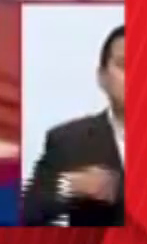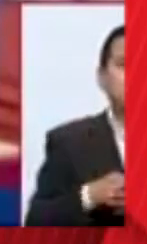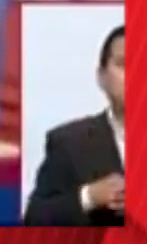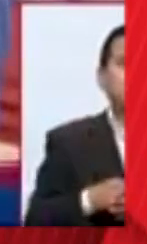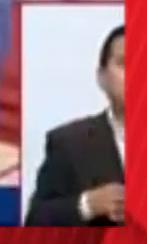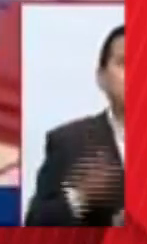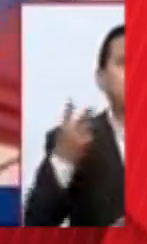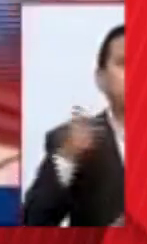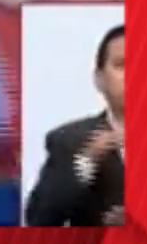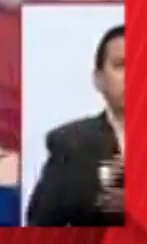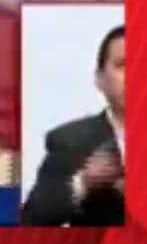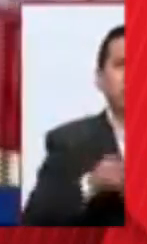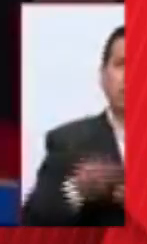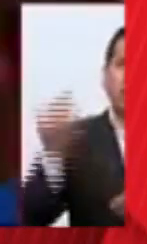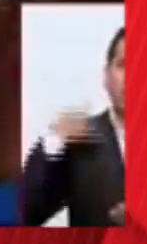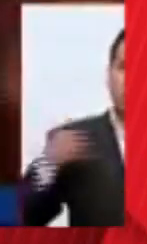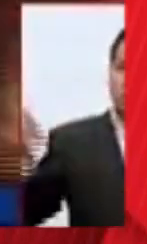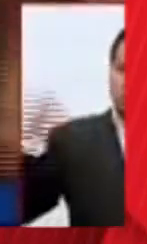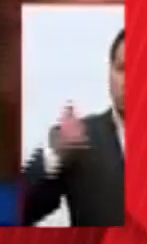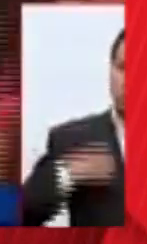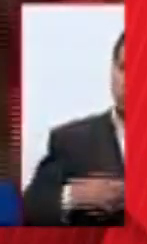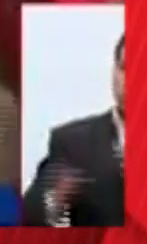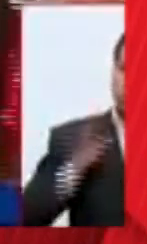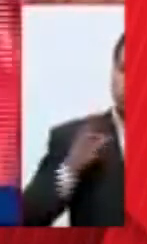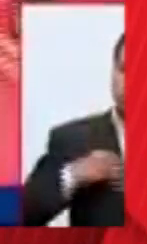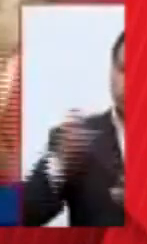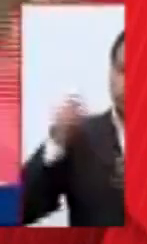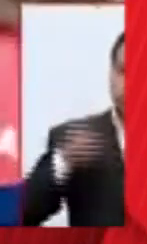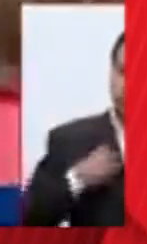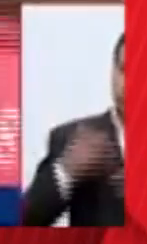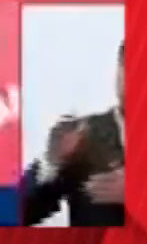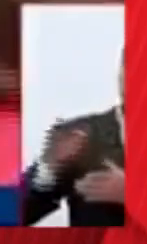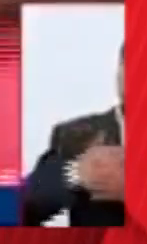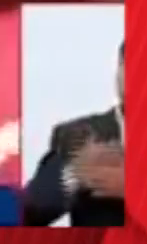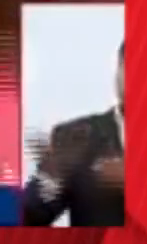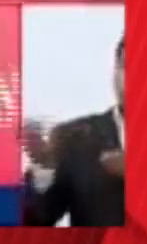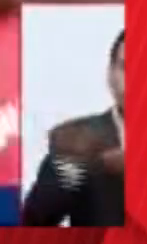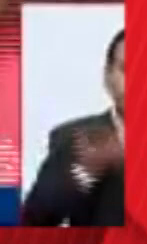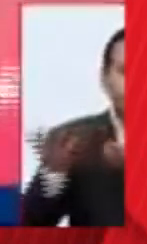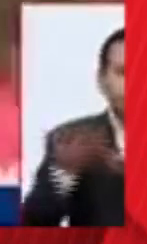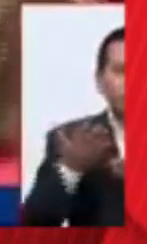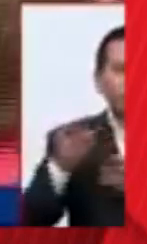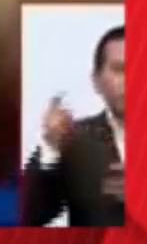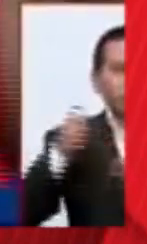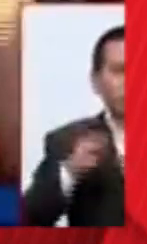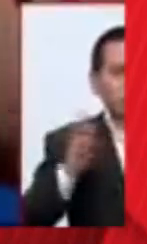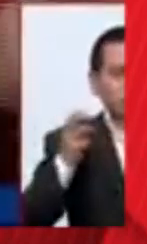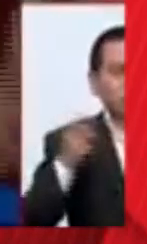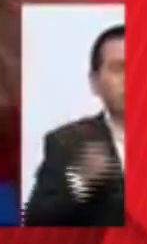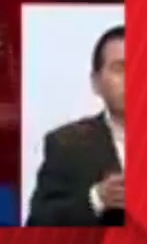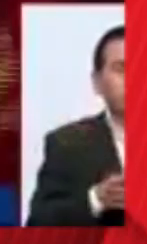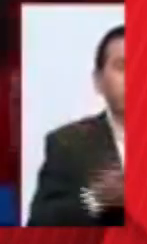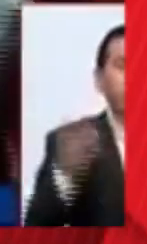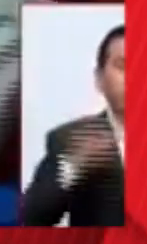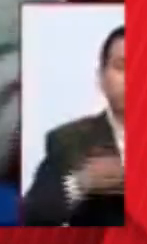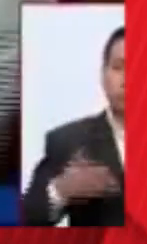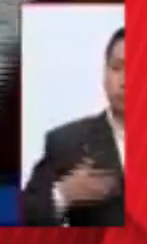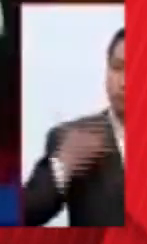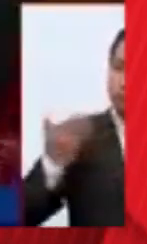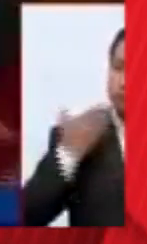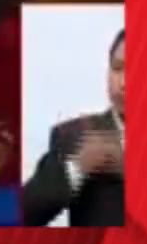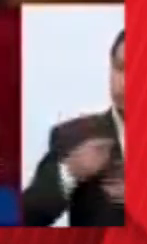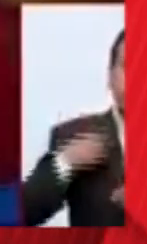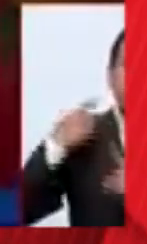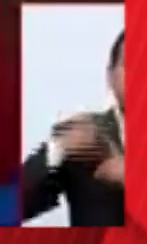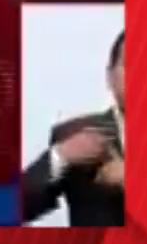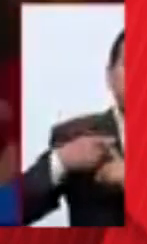2 semanas me llamó, conversamos bastante, compartimos muchos temas. Nuevamente felicité en esa